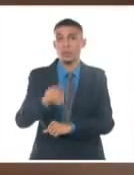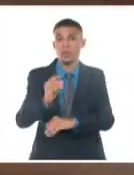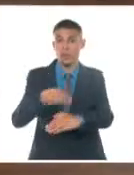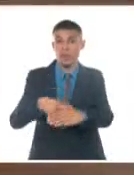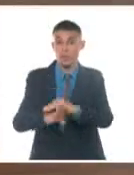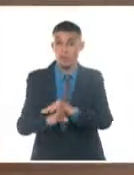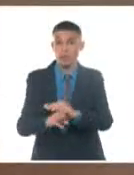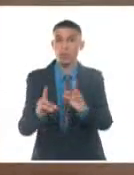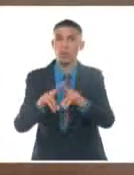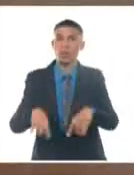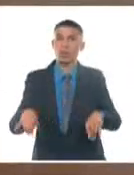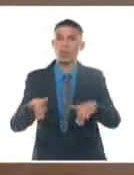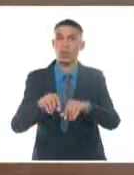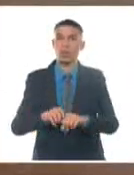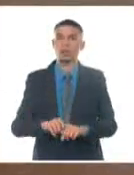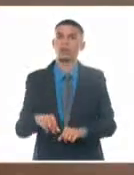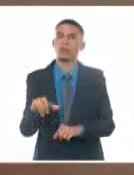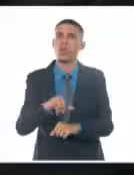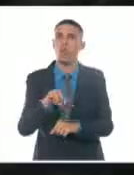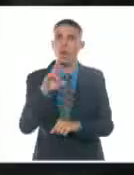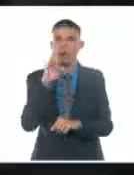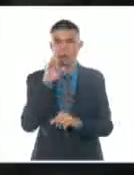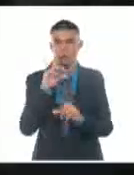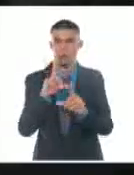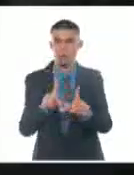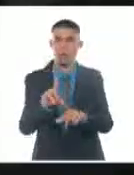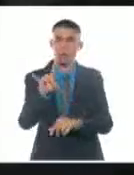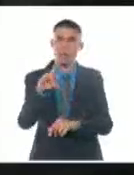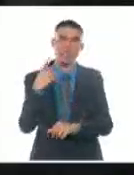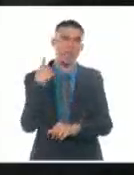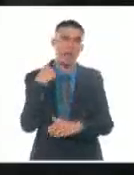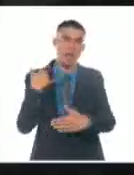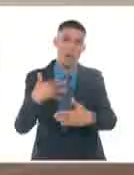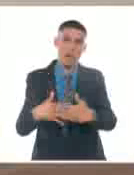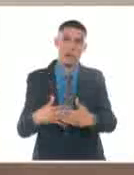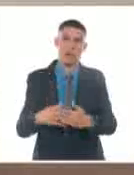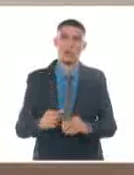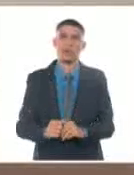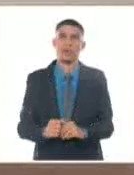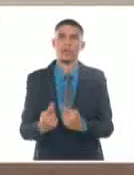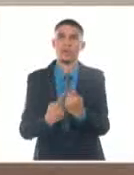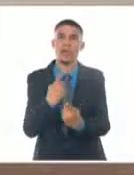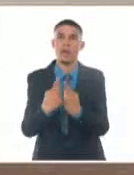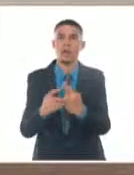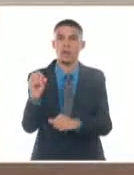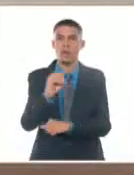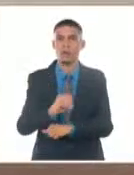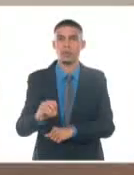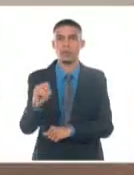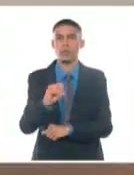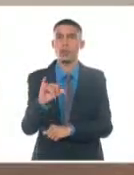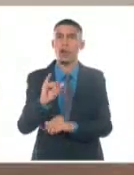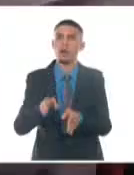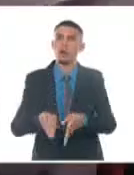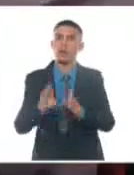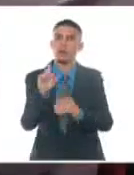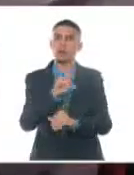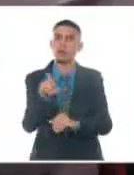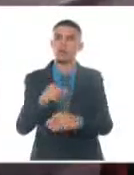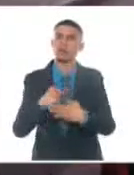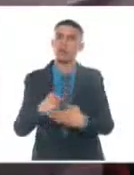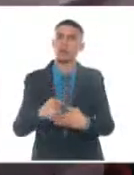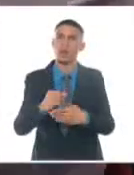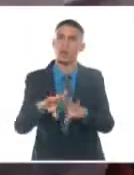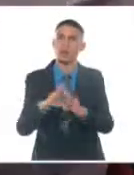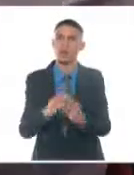superior. Llegó también el reconocimiento por estos 15 años de parte de aquellos organismos, organizaciones e instituciones que han acompañado la labor